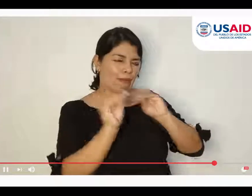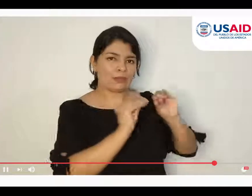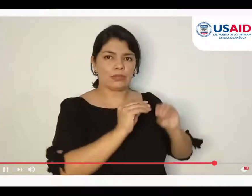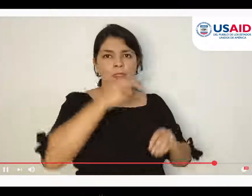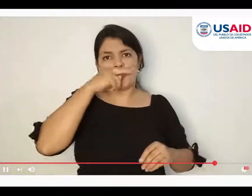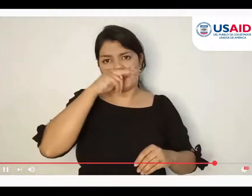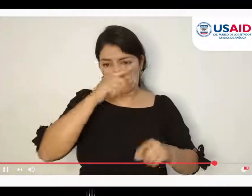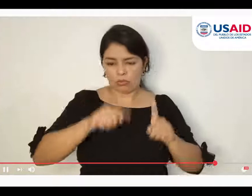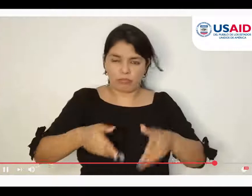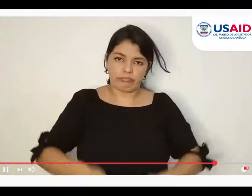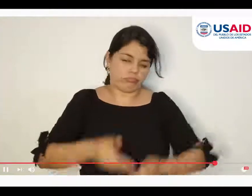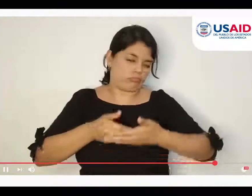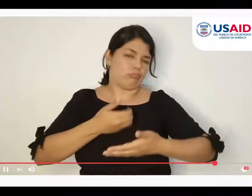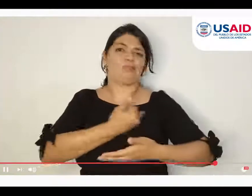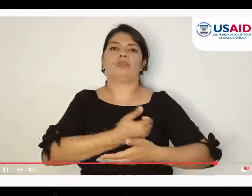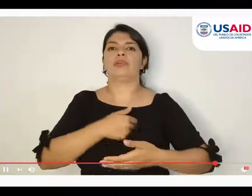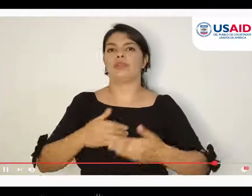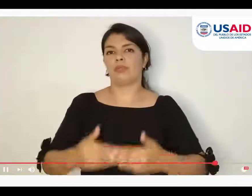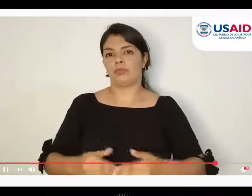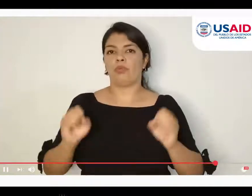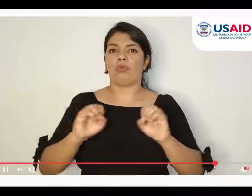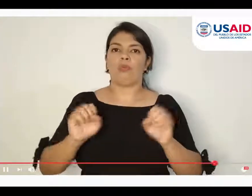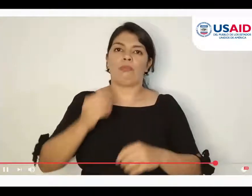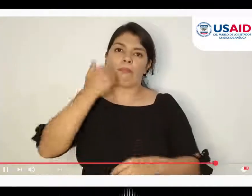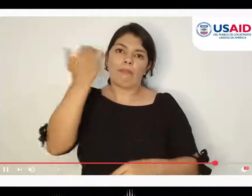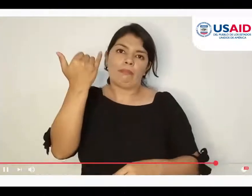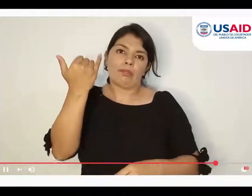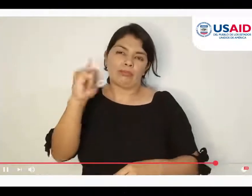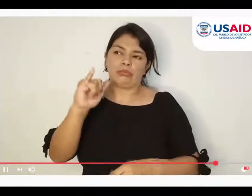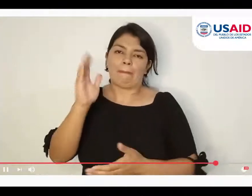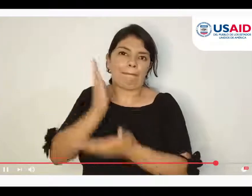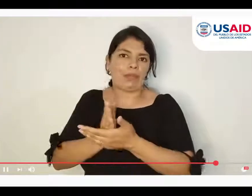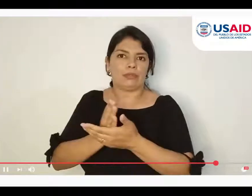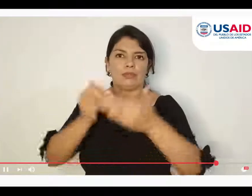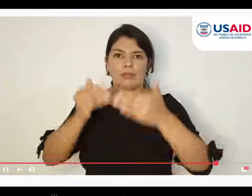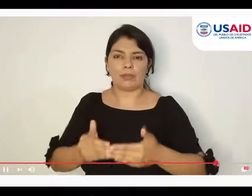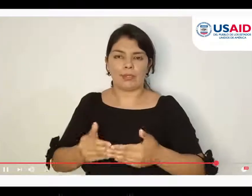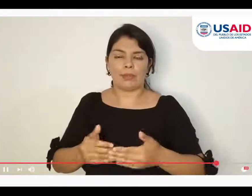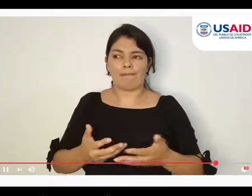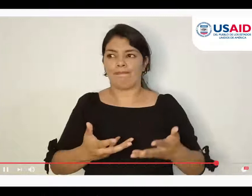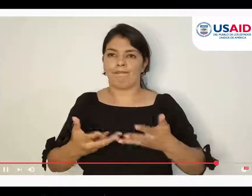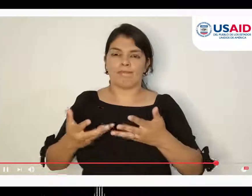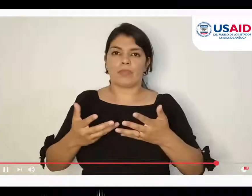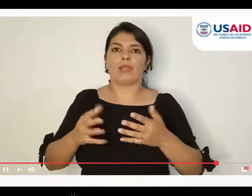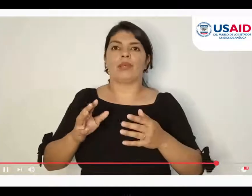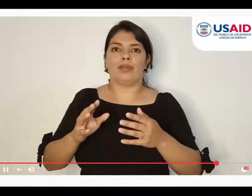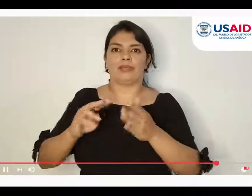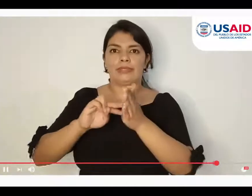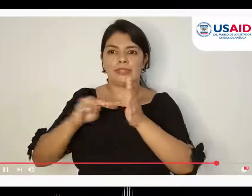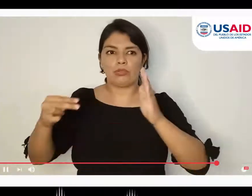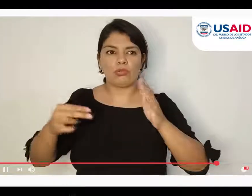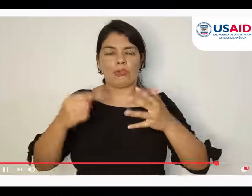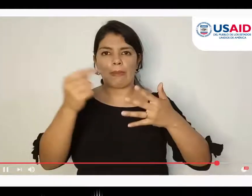niños que nacen con discapacidad, esas personas adultas que adquieren la discapacidad, vean en la